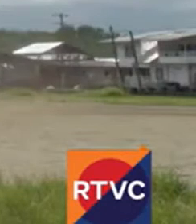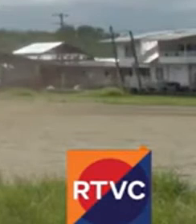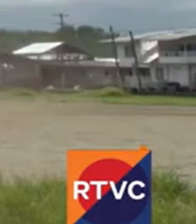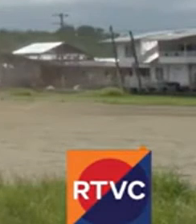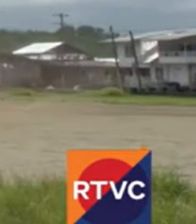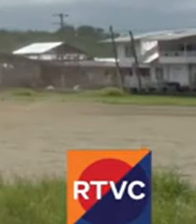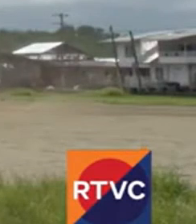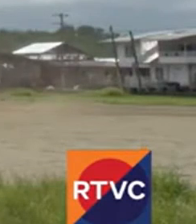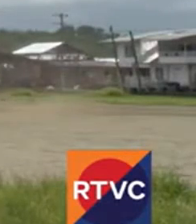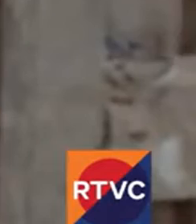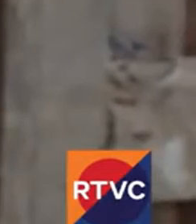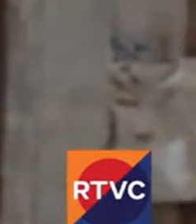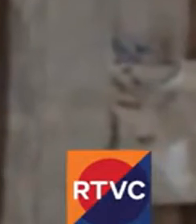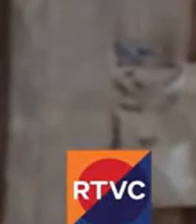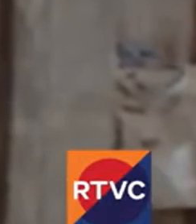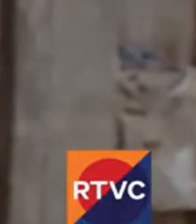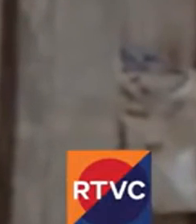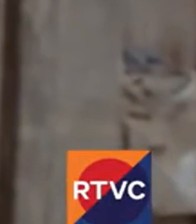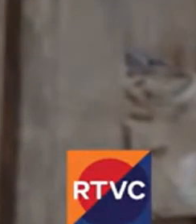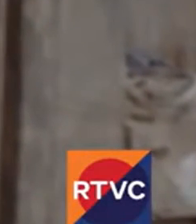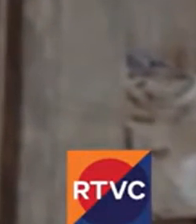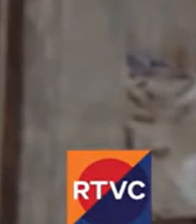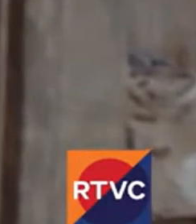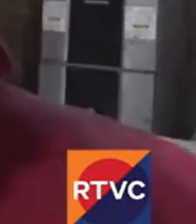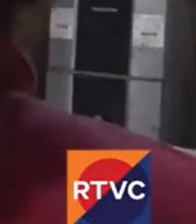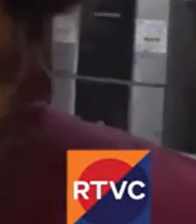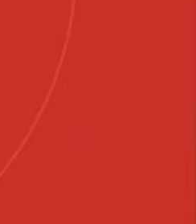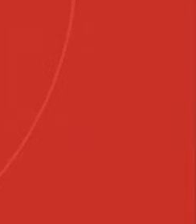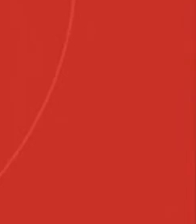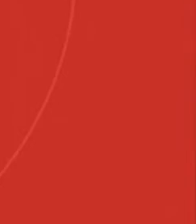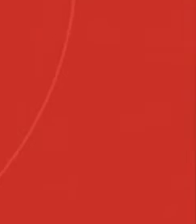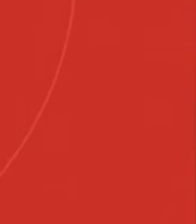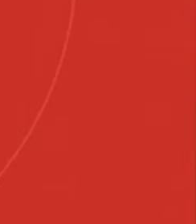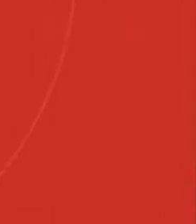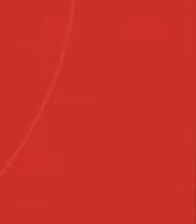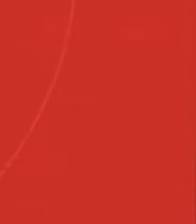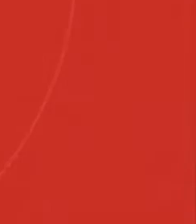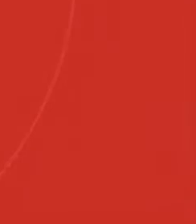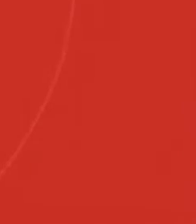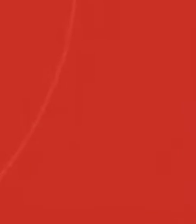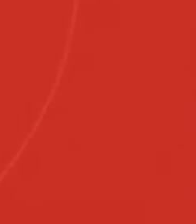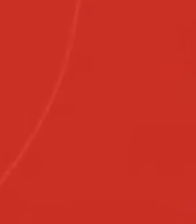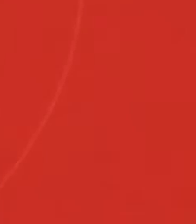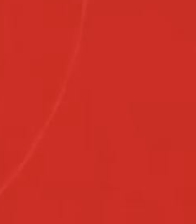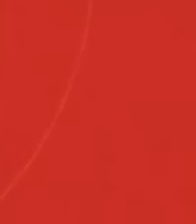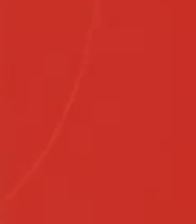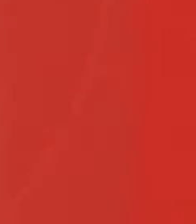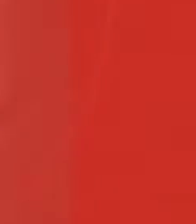Es un desenlace, prácticamente la muerte pronto. No puede.